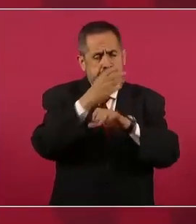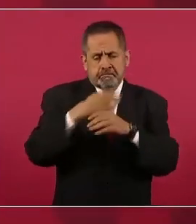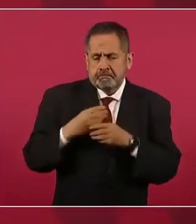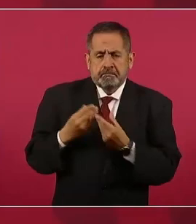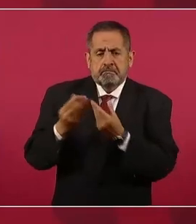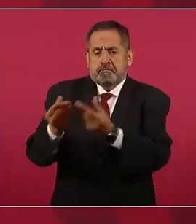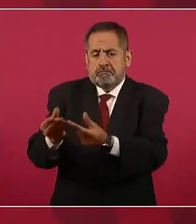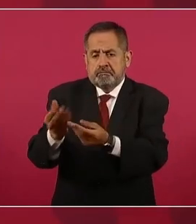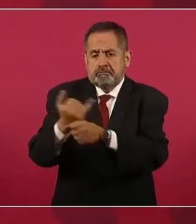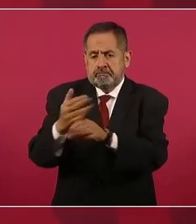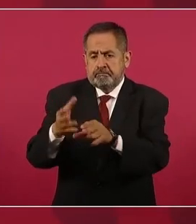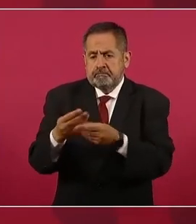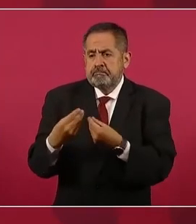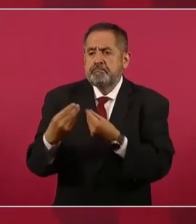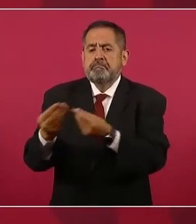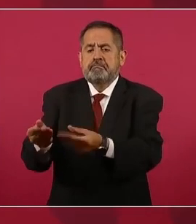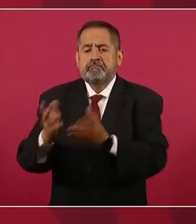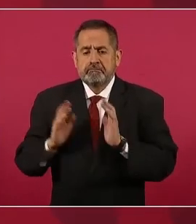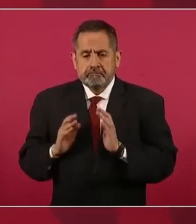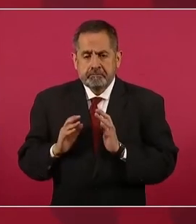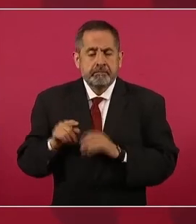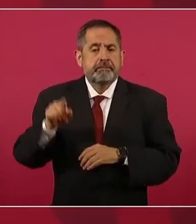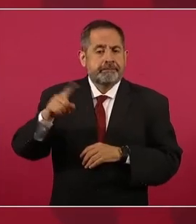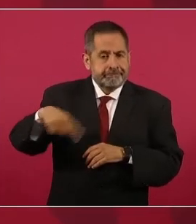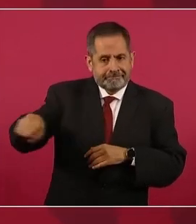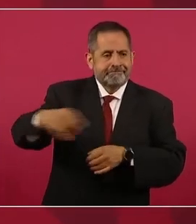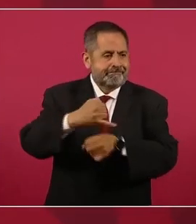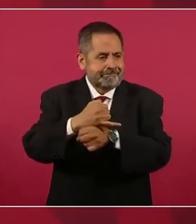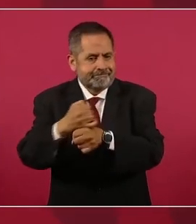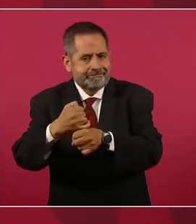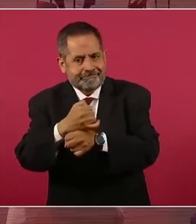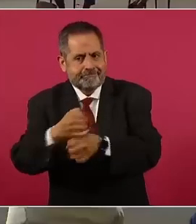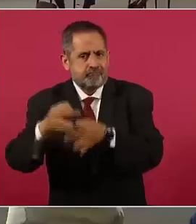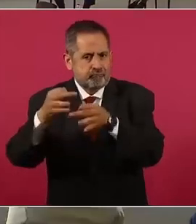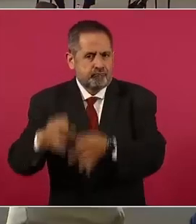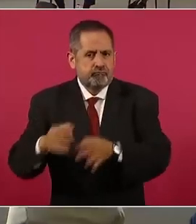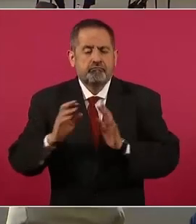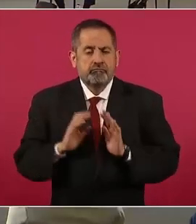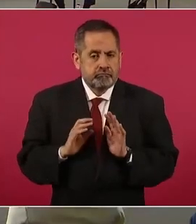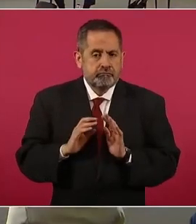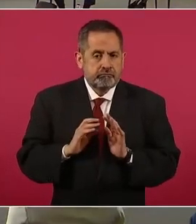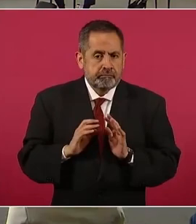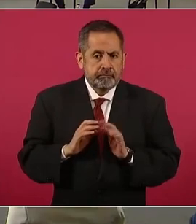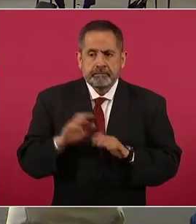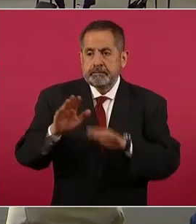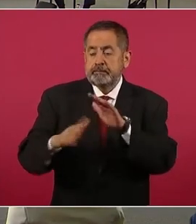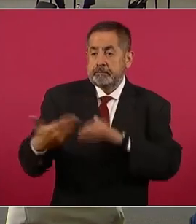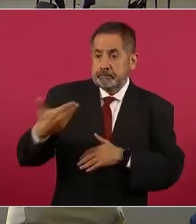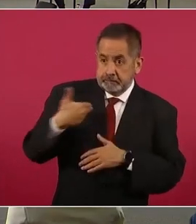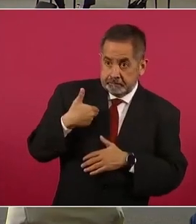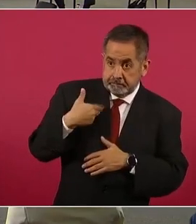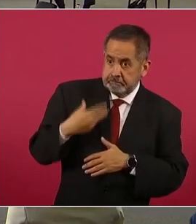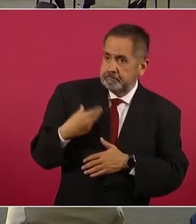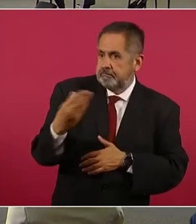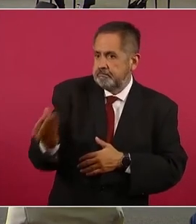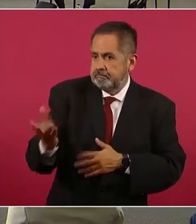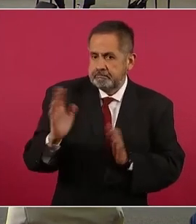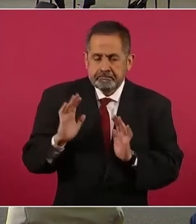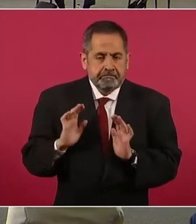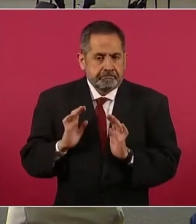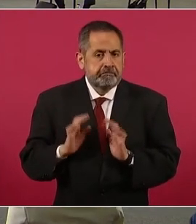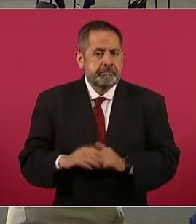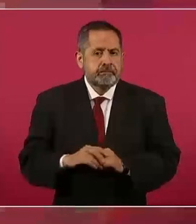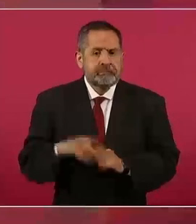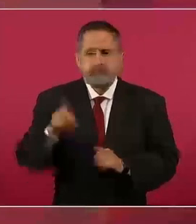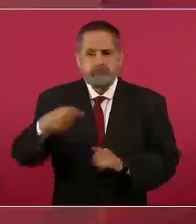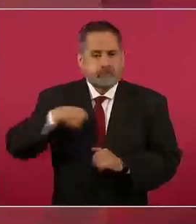municipios, información relevante de carácter financiero cuando es requerida o cuando es preciso hacerlo,